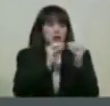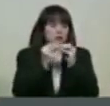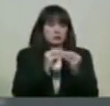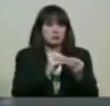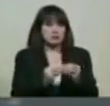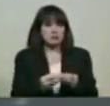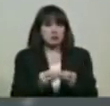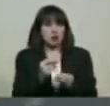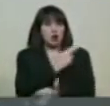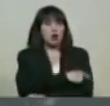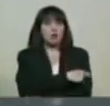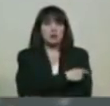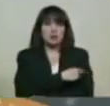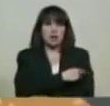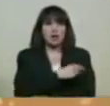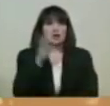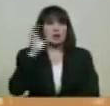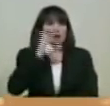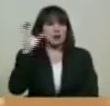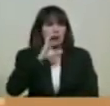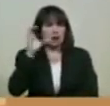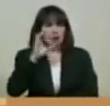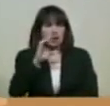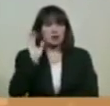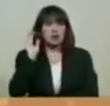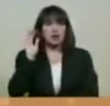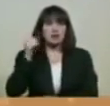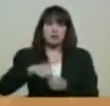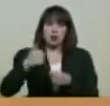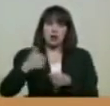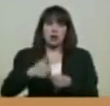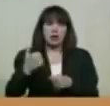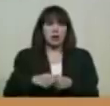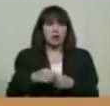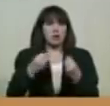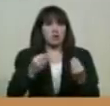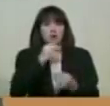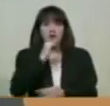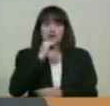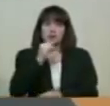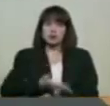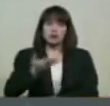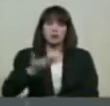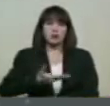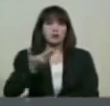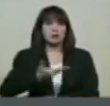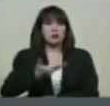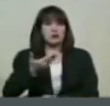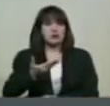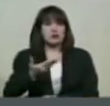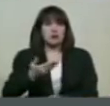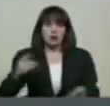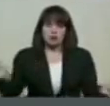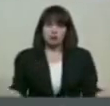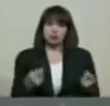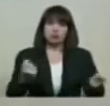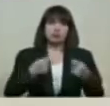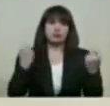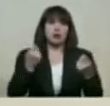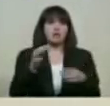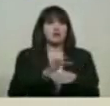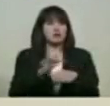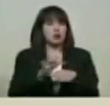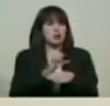hospitales clínicos de Caracas y de Maracaibo, y una noticia muy importante para el impulso en el